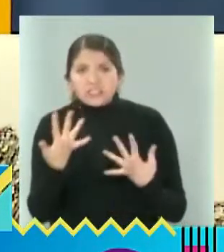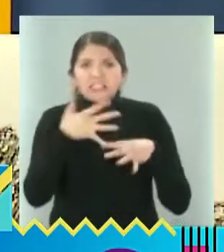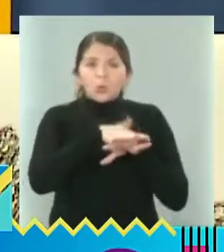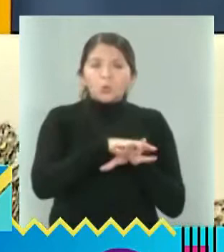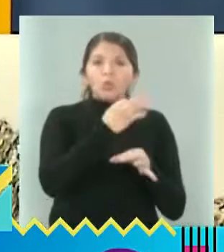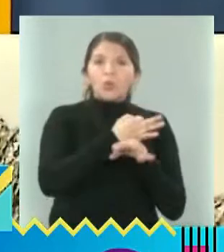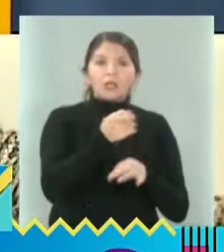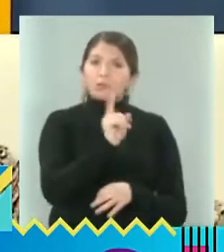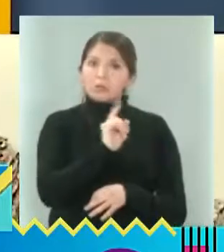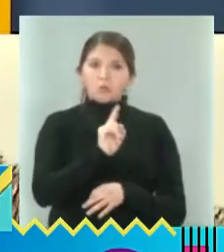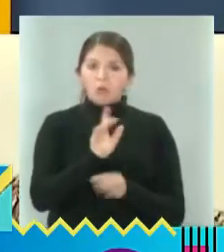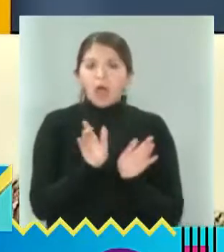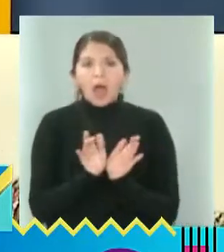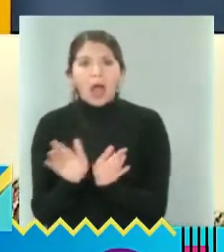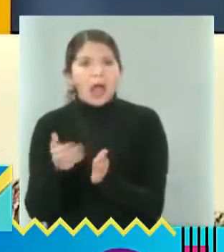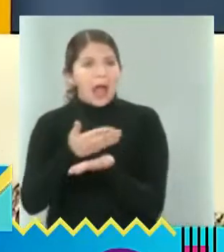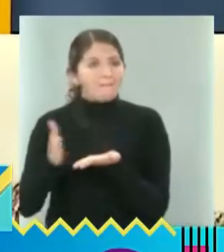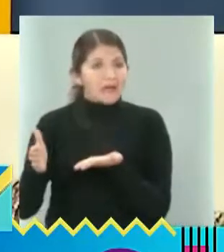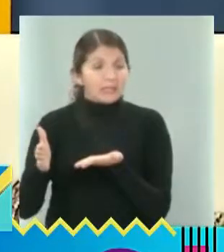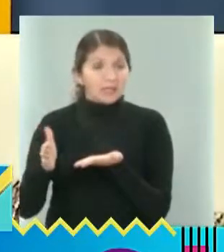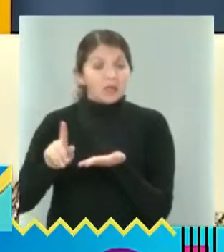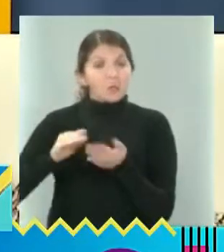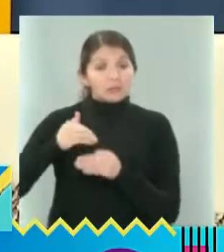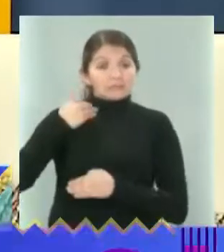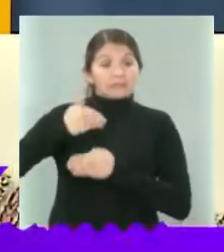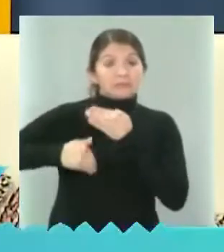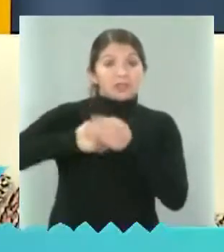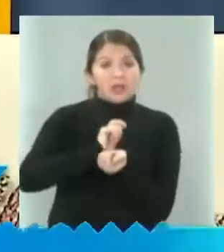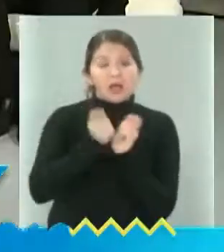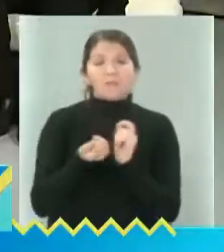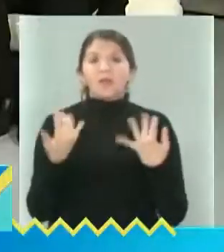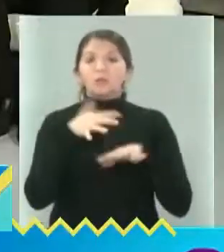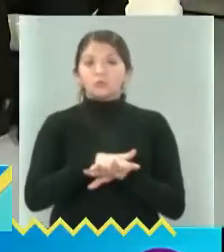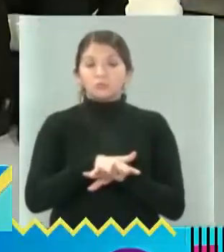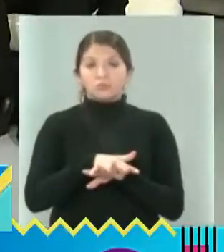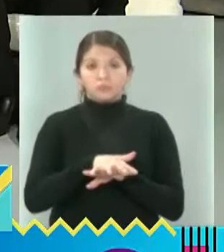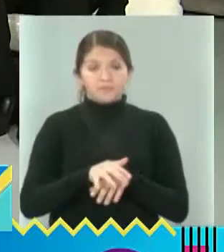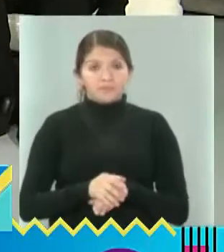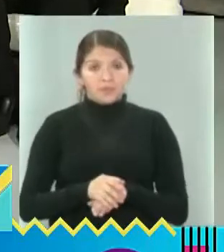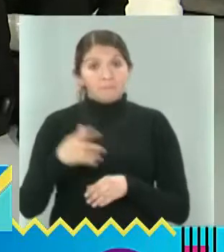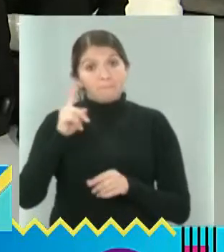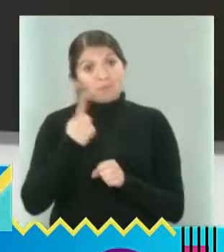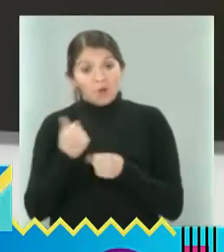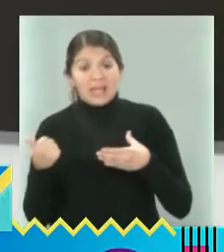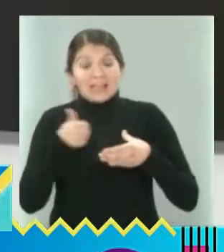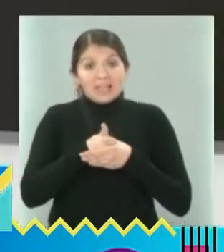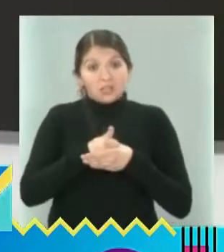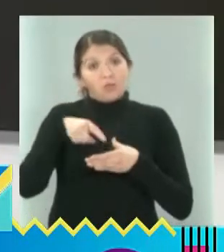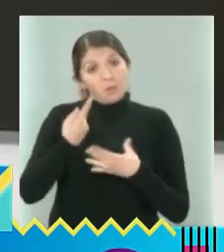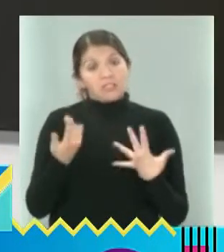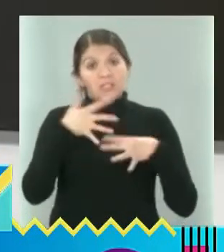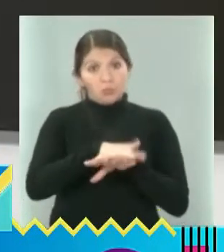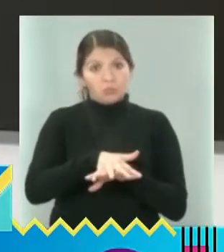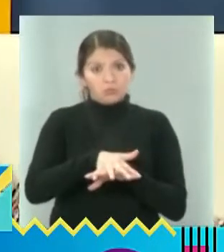el tiempo apareció lo que es la integración. Y la integración dio lugar a la inclusión. Y entonces, yo